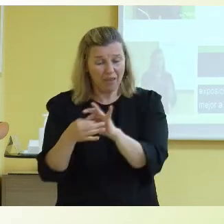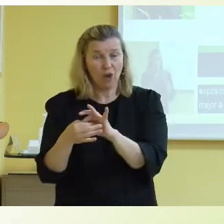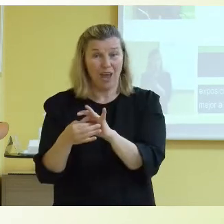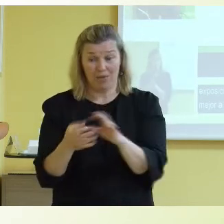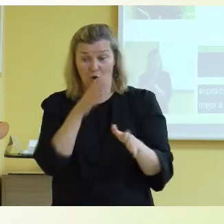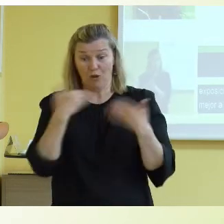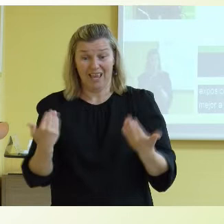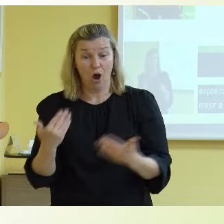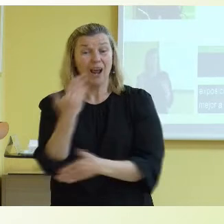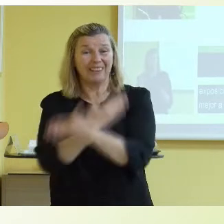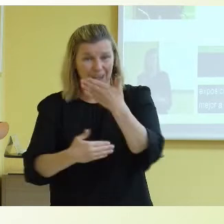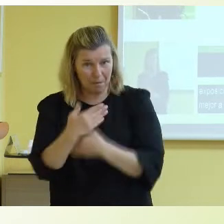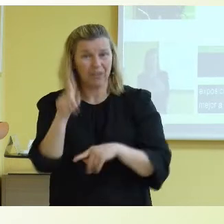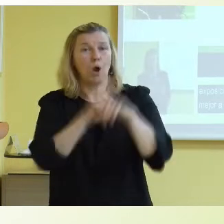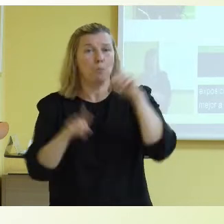de muy bajo peso, que